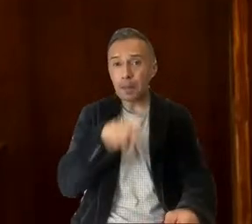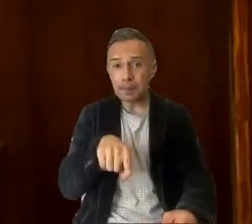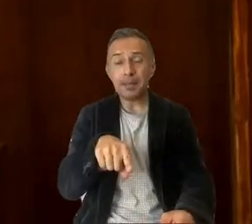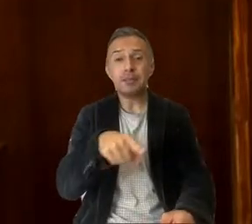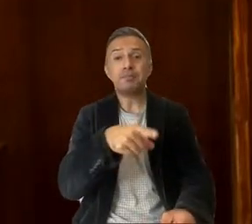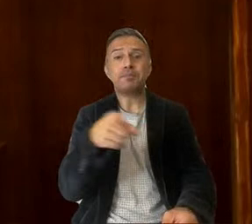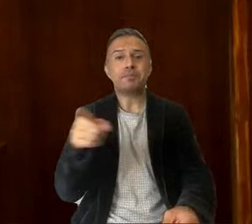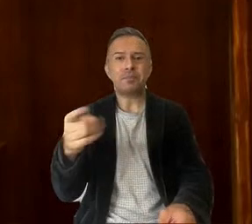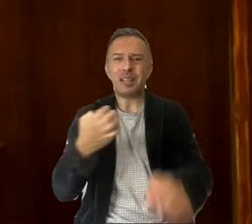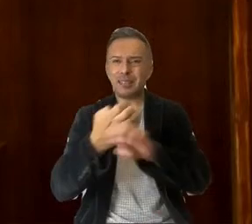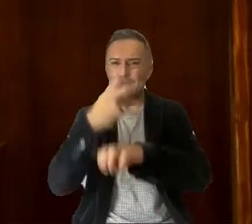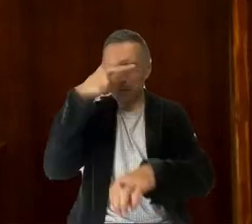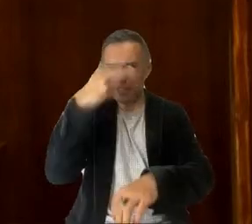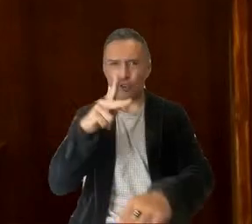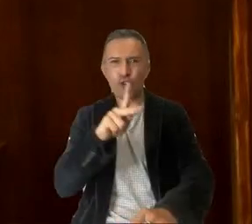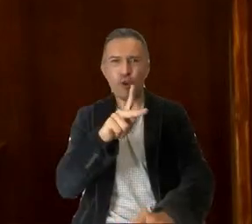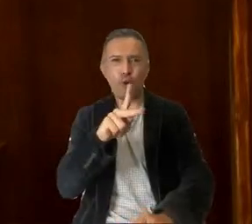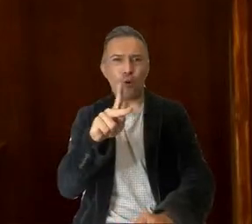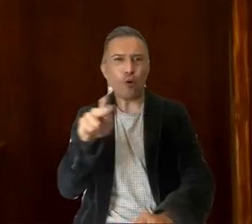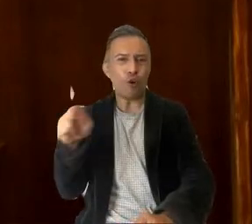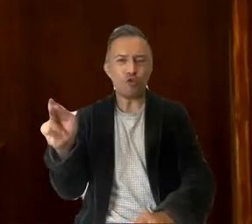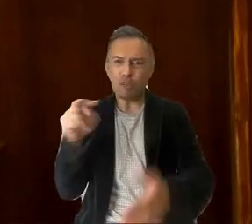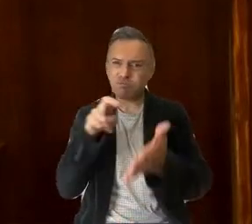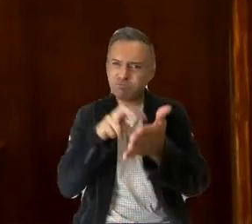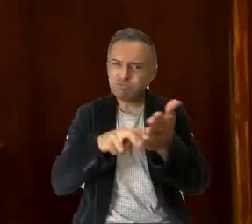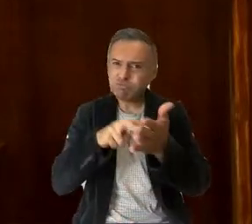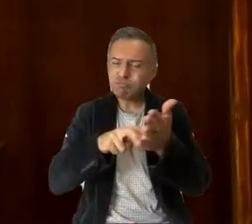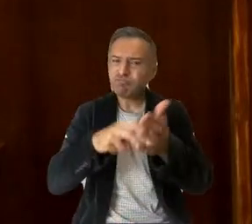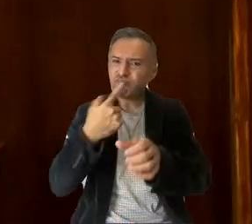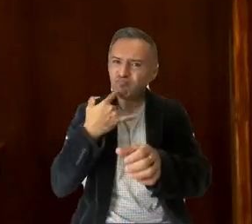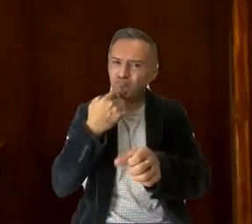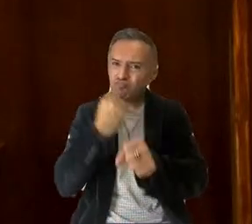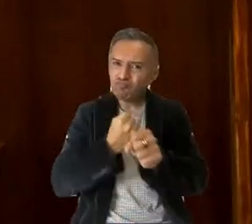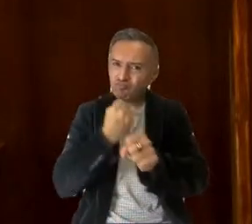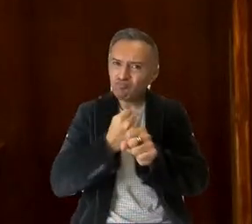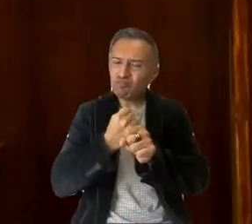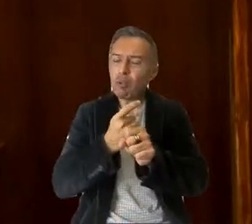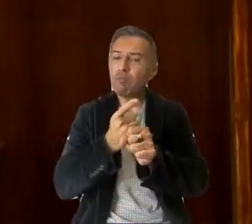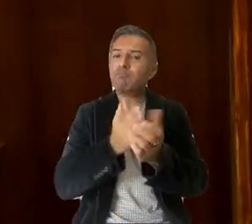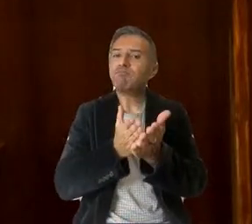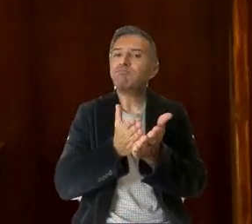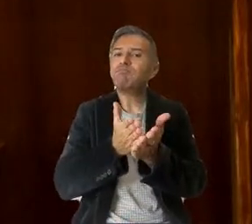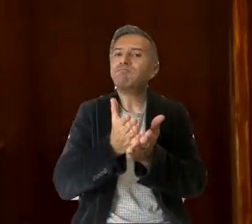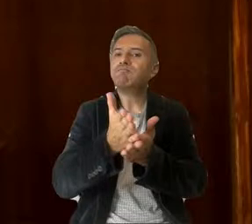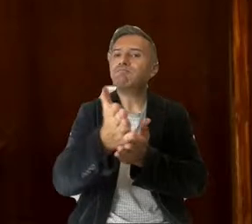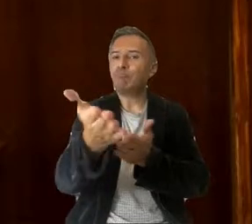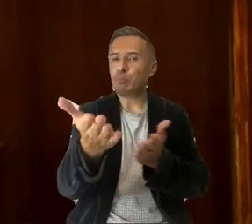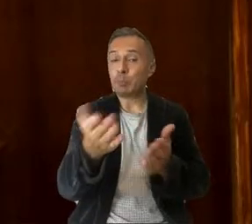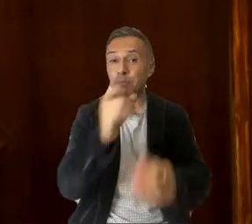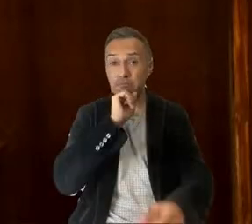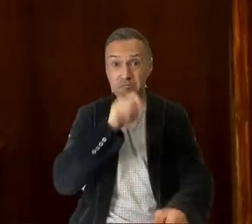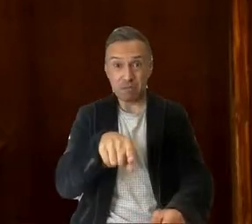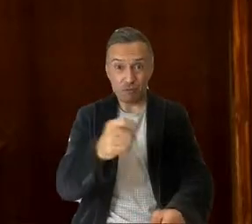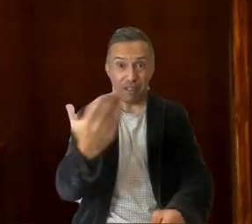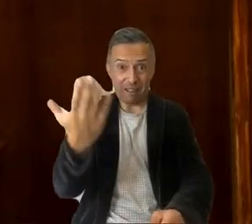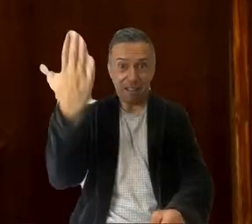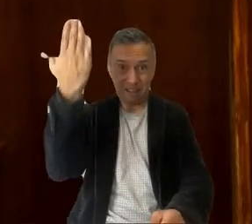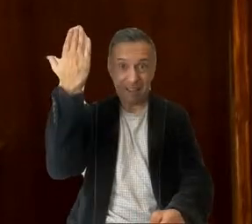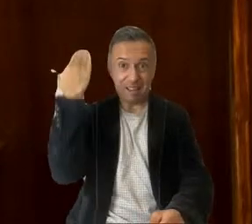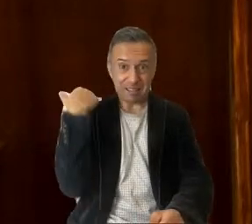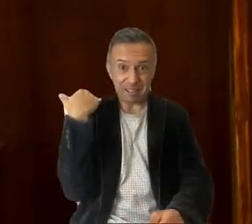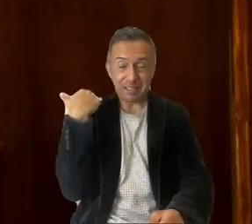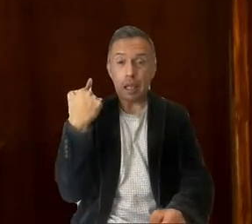todos los mexiquenses. Pese a ello, tenemos que reconocer que en el pasado e